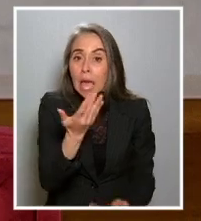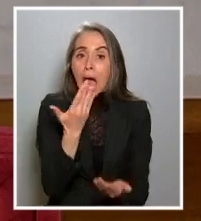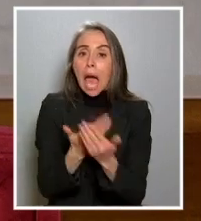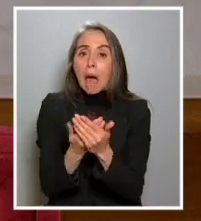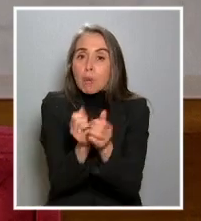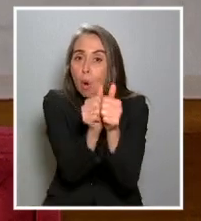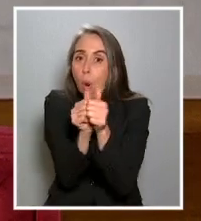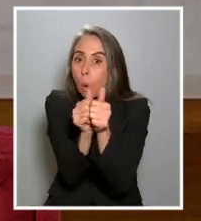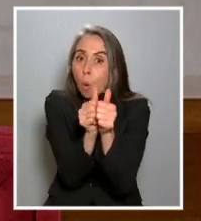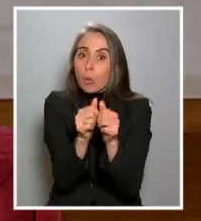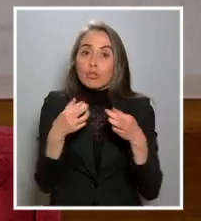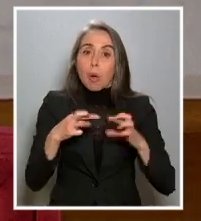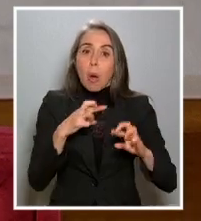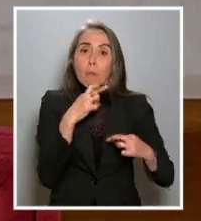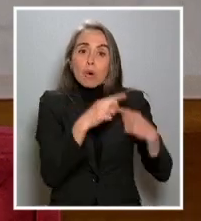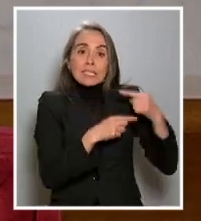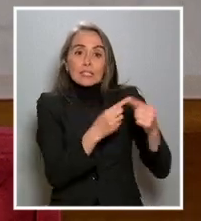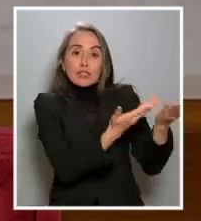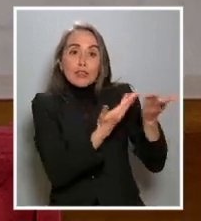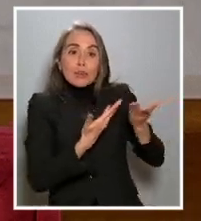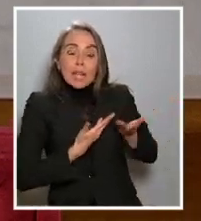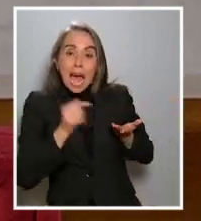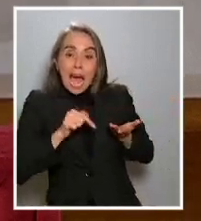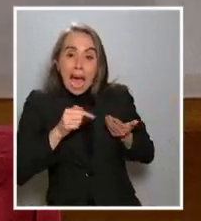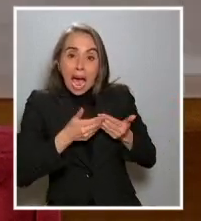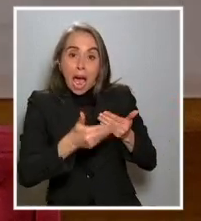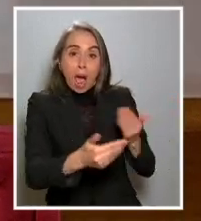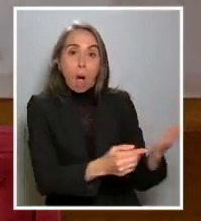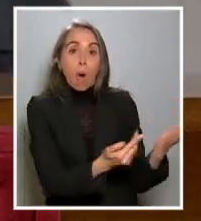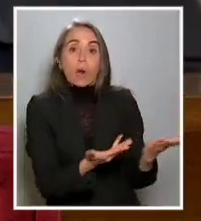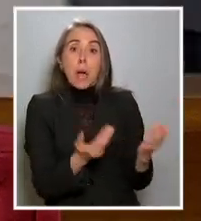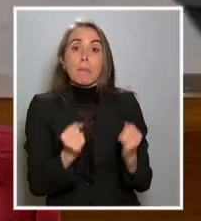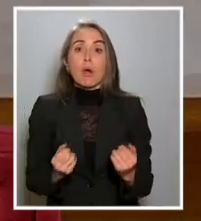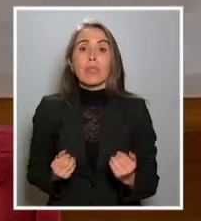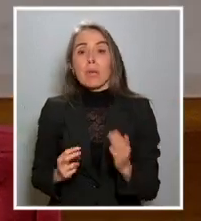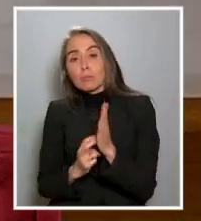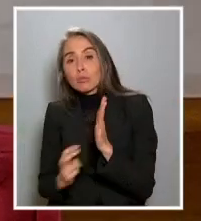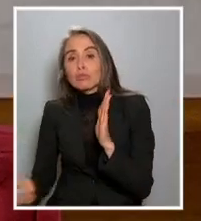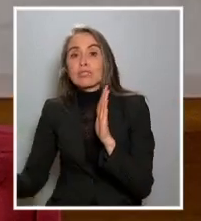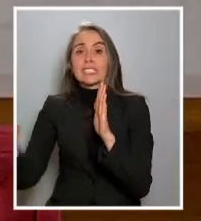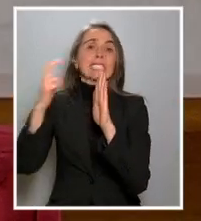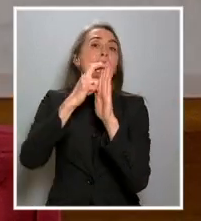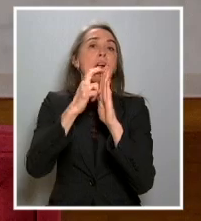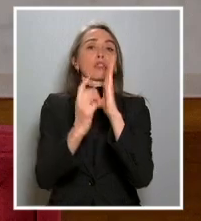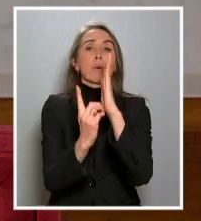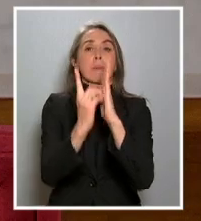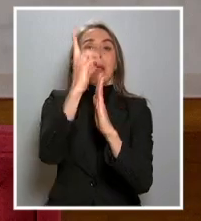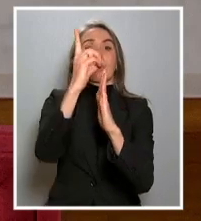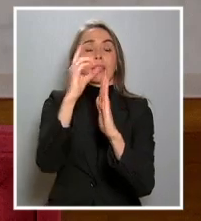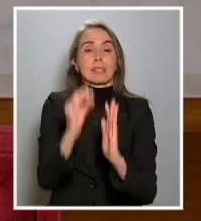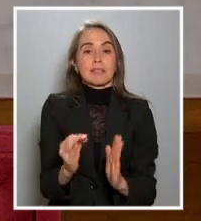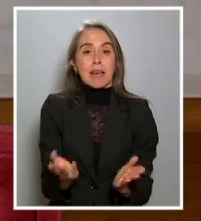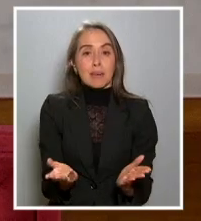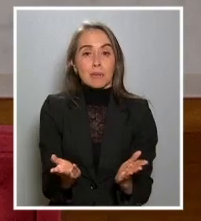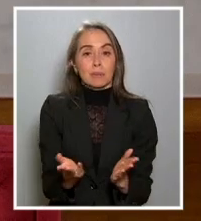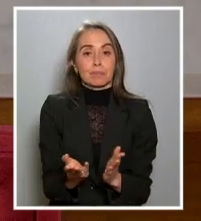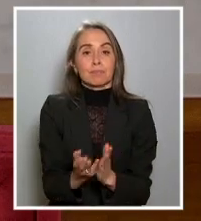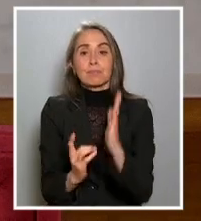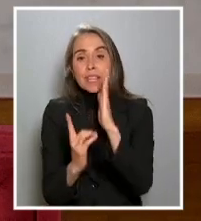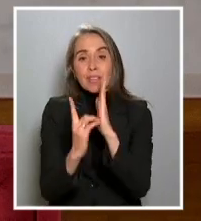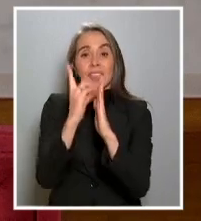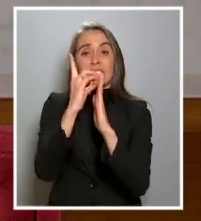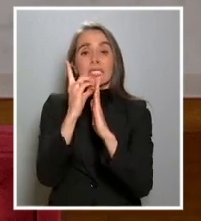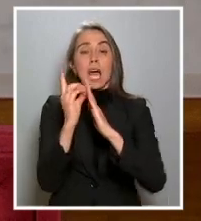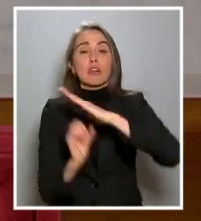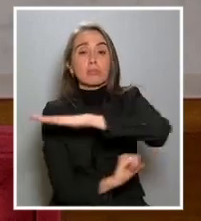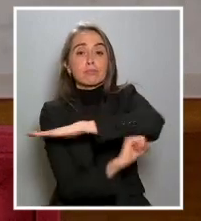aprovechemos juntos esta oportunidad histórica que en esta época se nos presenta de dar el salto definitivo al desarrollo. Un desarrollo